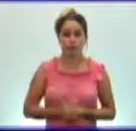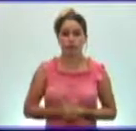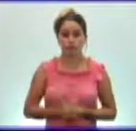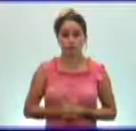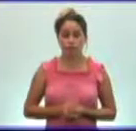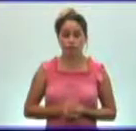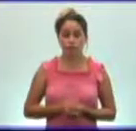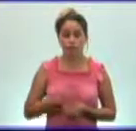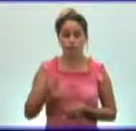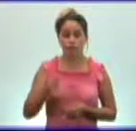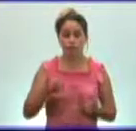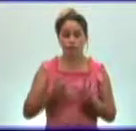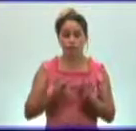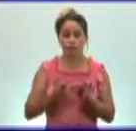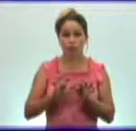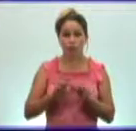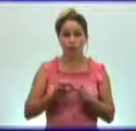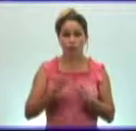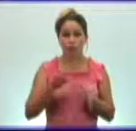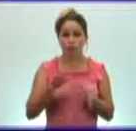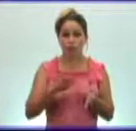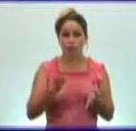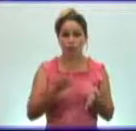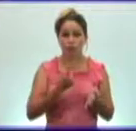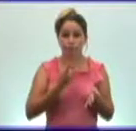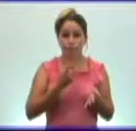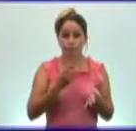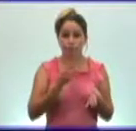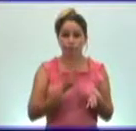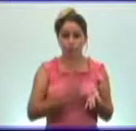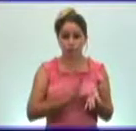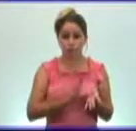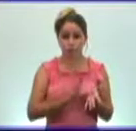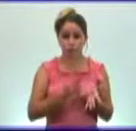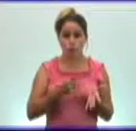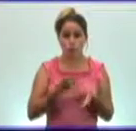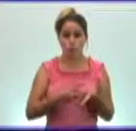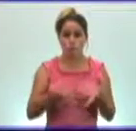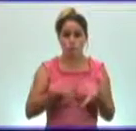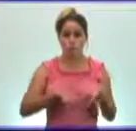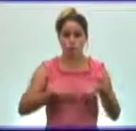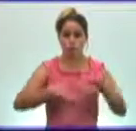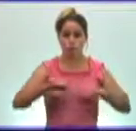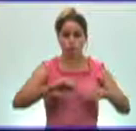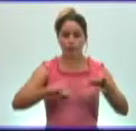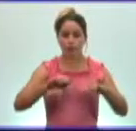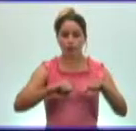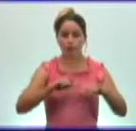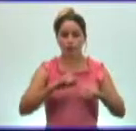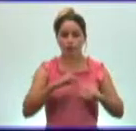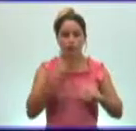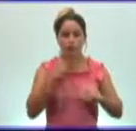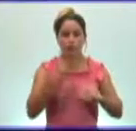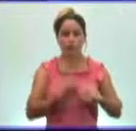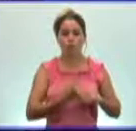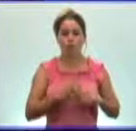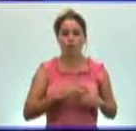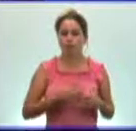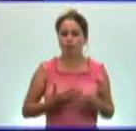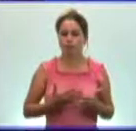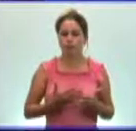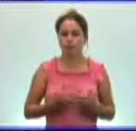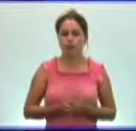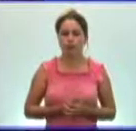periódica y ustedes seguros que buscaron en el libro y pudieron observar que en la tabla periódica